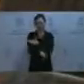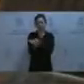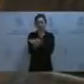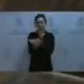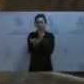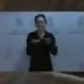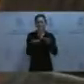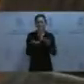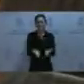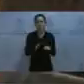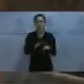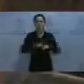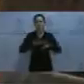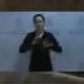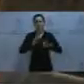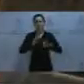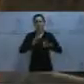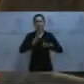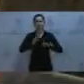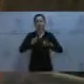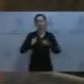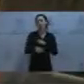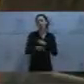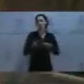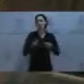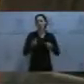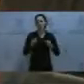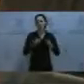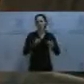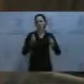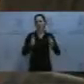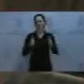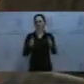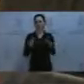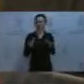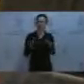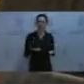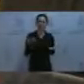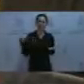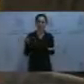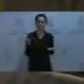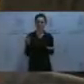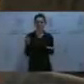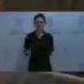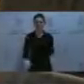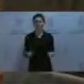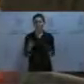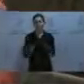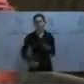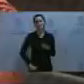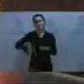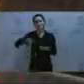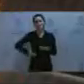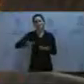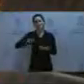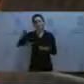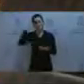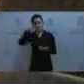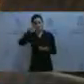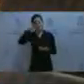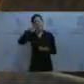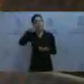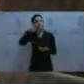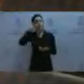ayuda para las actividades de su vida diaria. En ese sentido, creo que es fundamental conocer